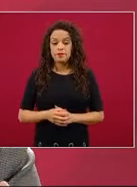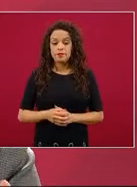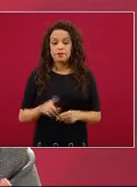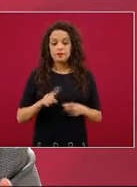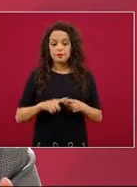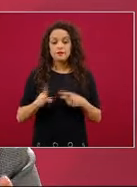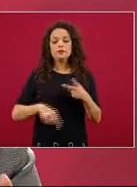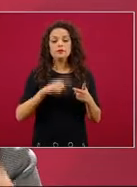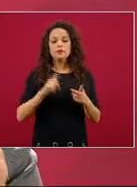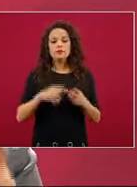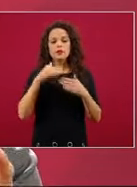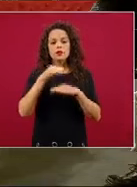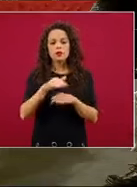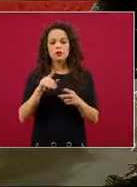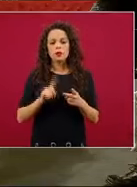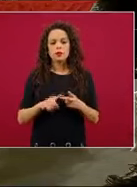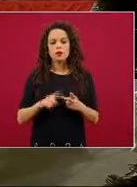Sobre